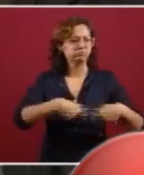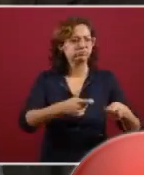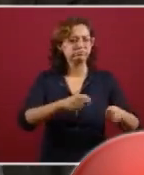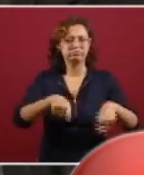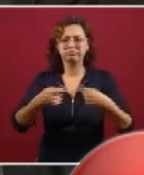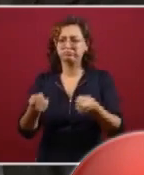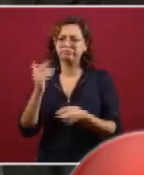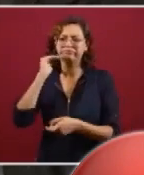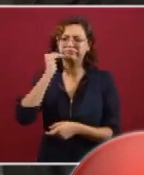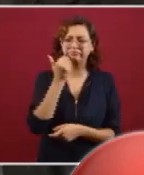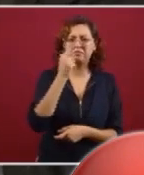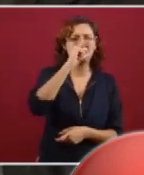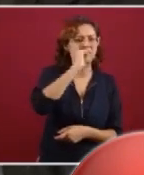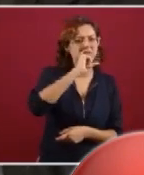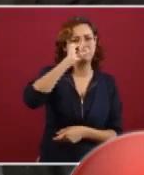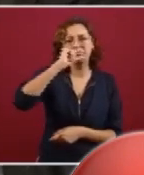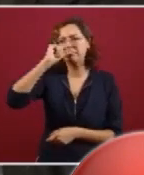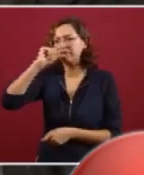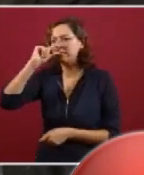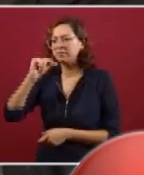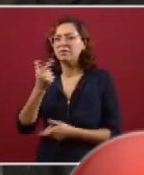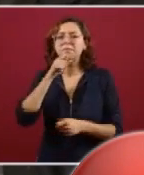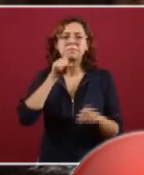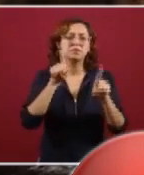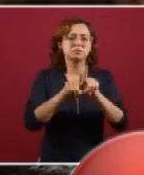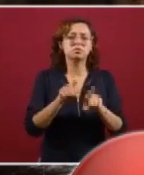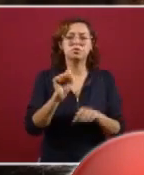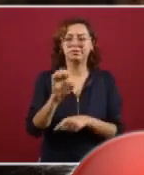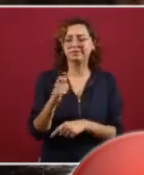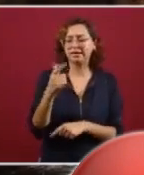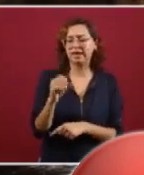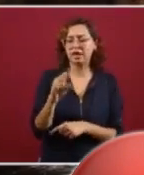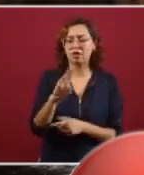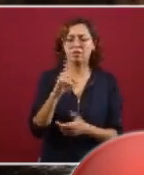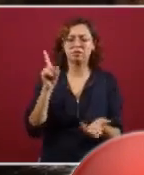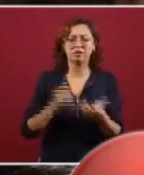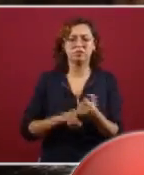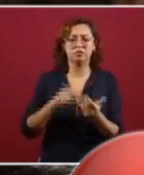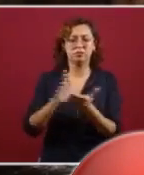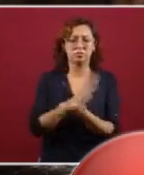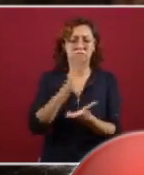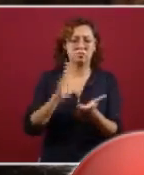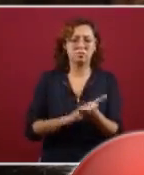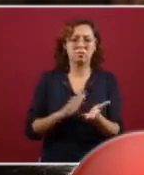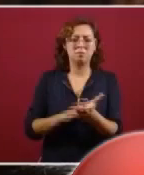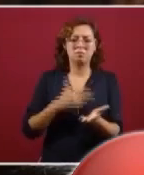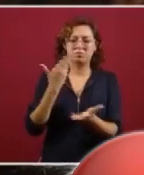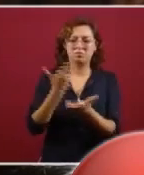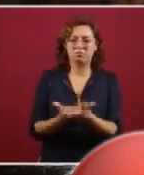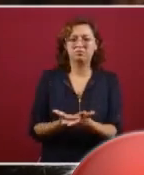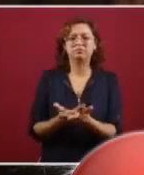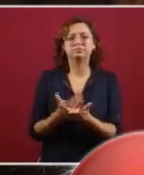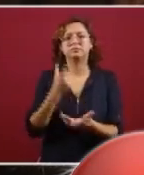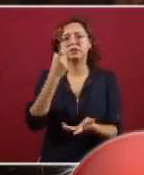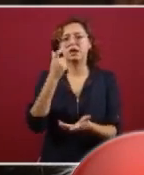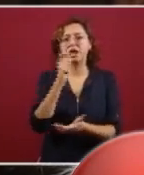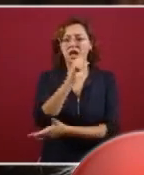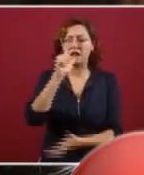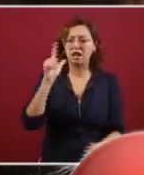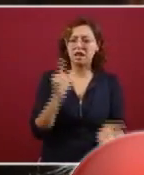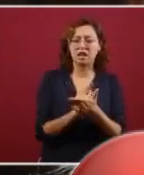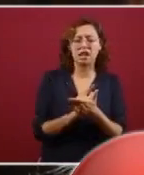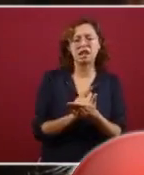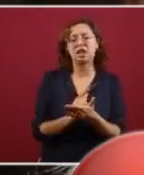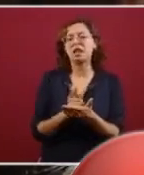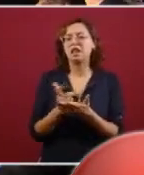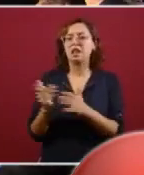hay irregularidades. De hecho, documentos internos de la Secretaría de Gobernación indican que se violó la ley de adquisiciones porque se